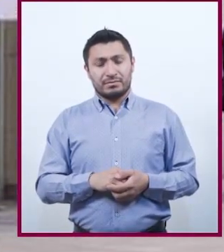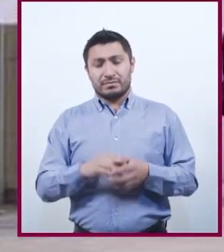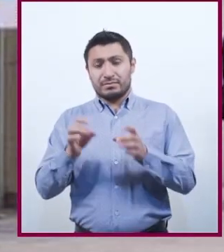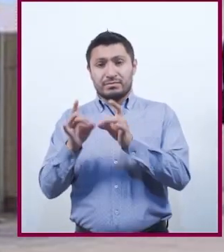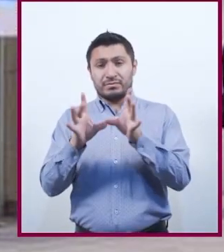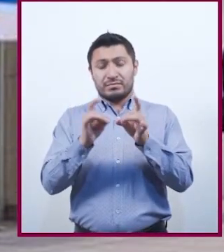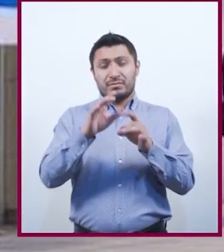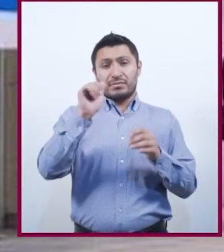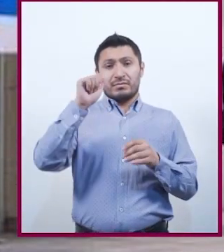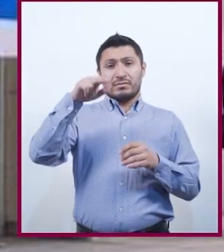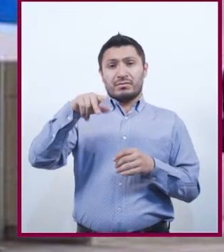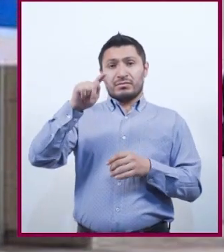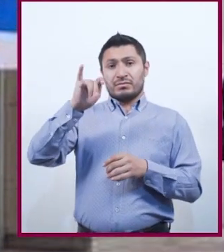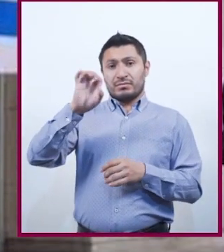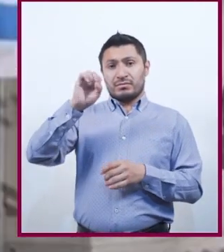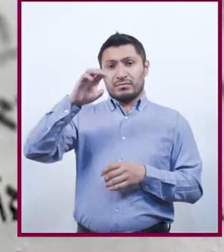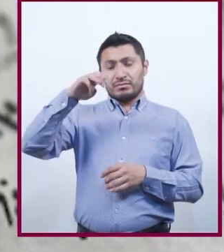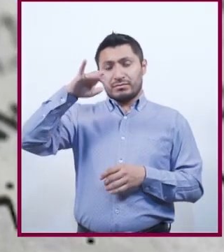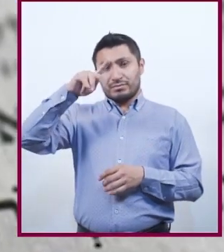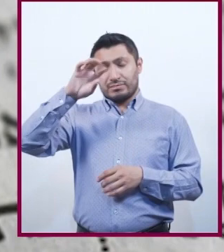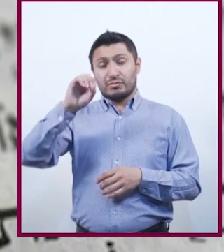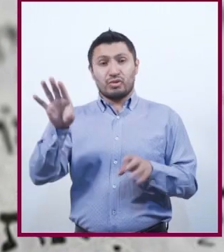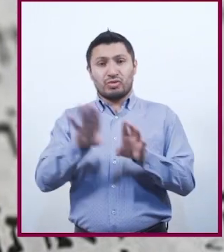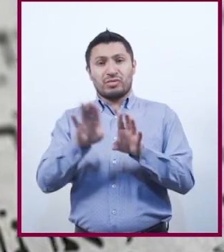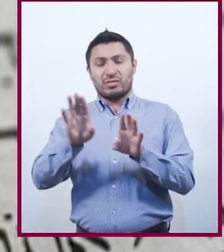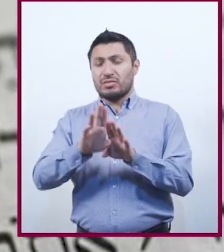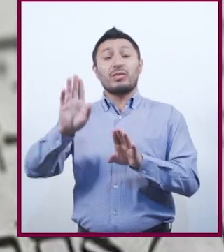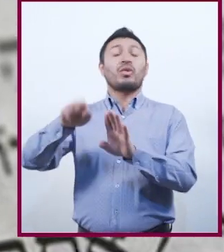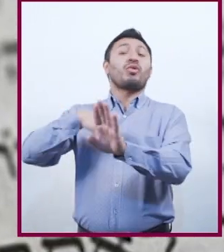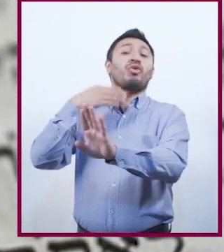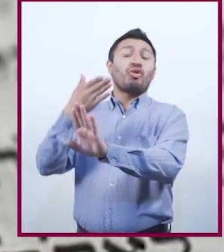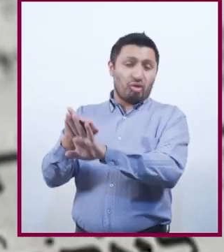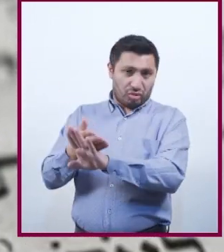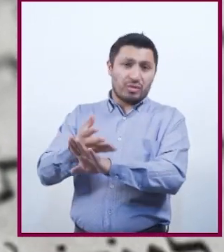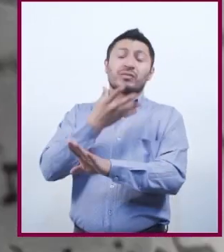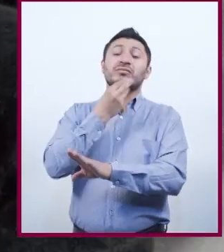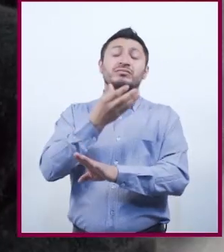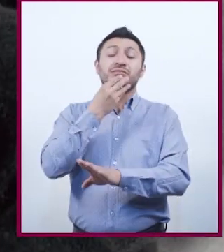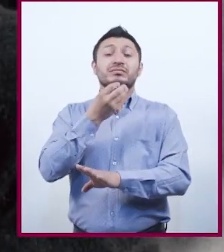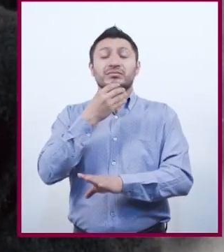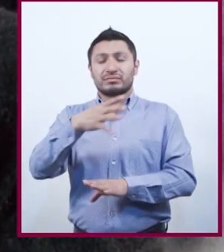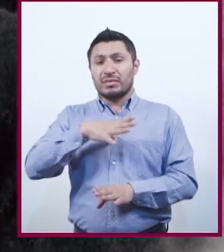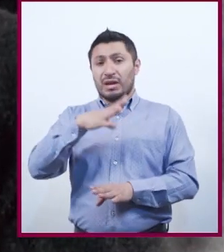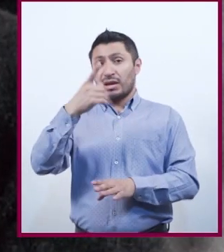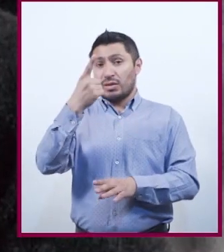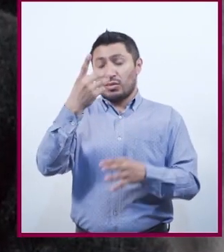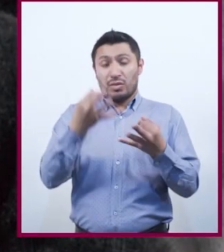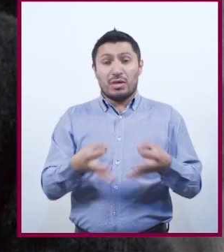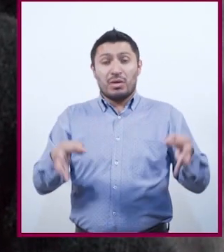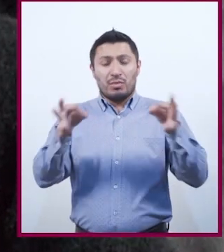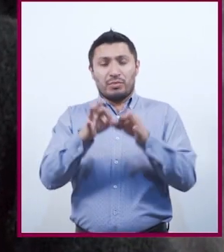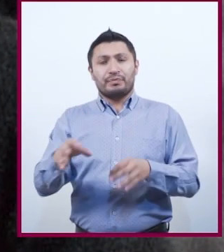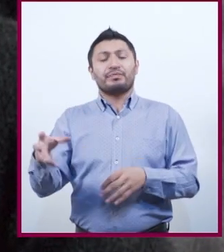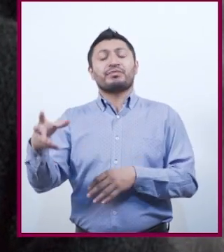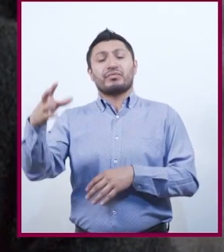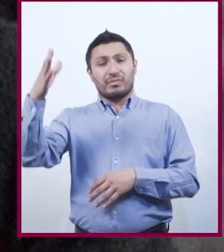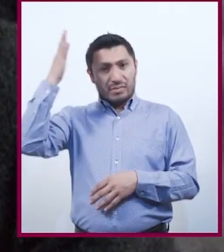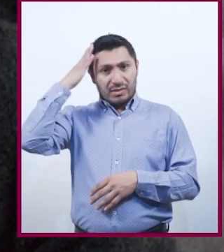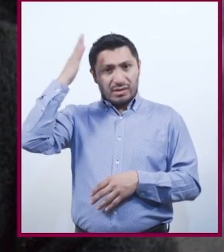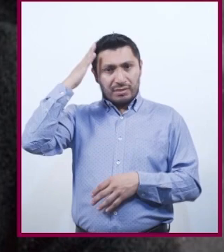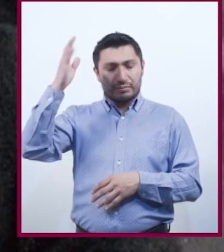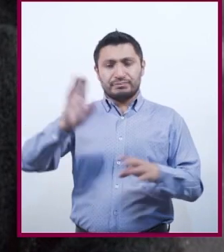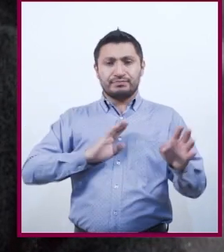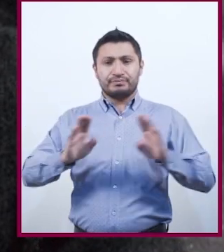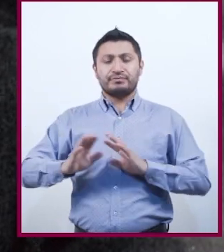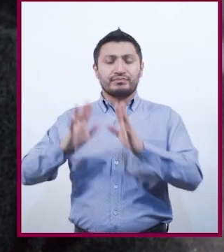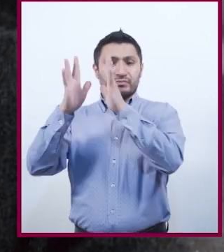Entre los casos de antisemitismo, como se le llama la actitud hostil contra los judíos, se encuentra uno muy importante, el del capitán